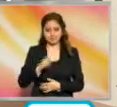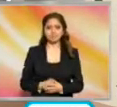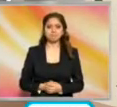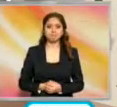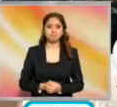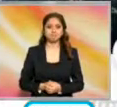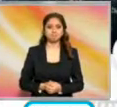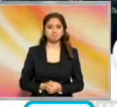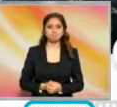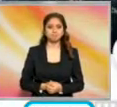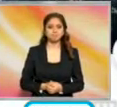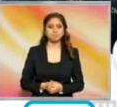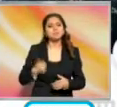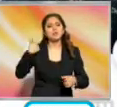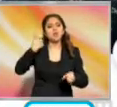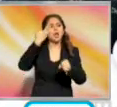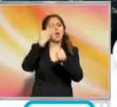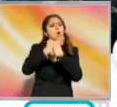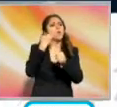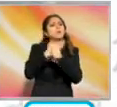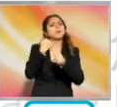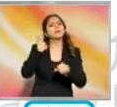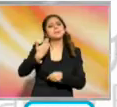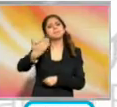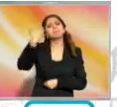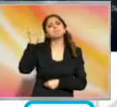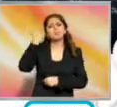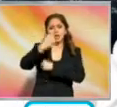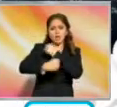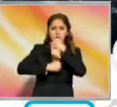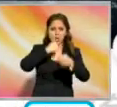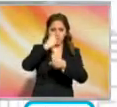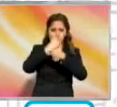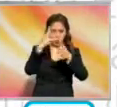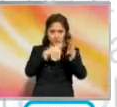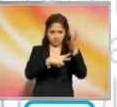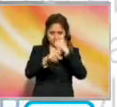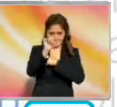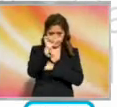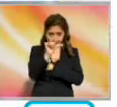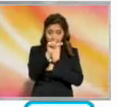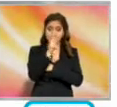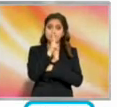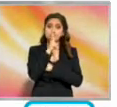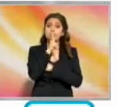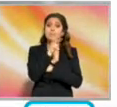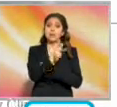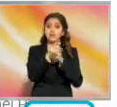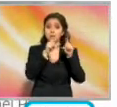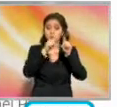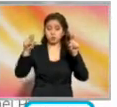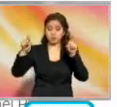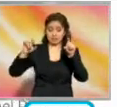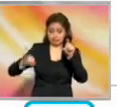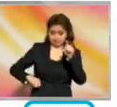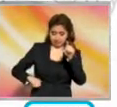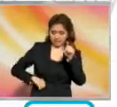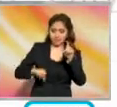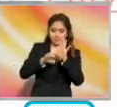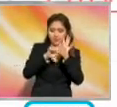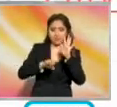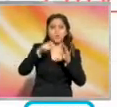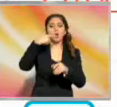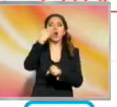bueno, vamos a pensar un poco en que el año de búsquedas 2016 trajo palabras muy interesantes. Hoy, por